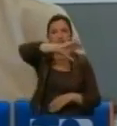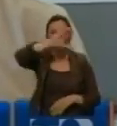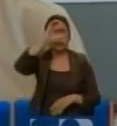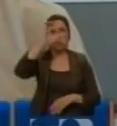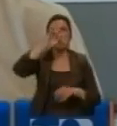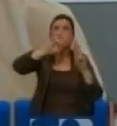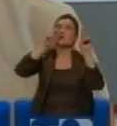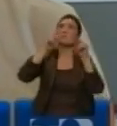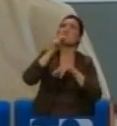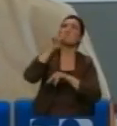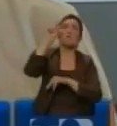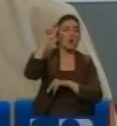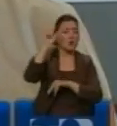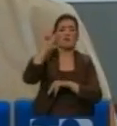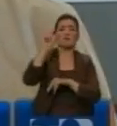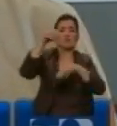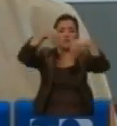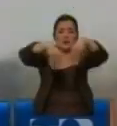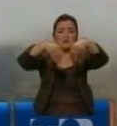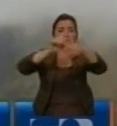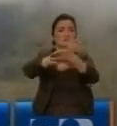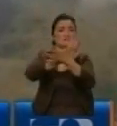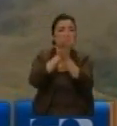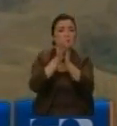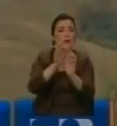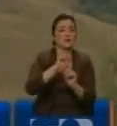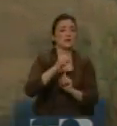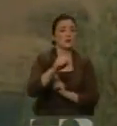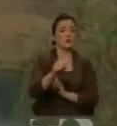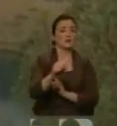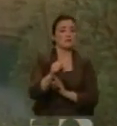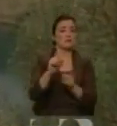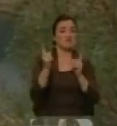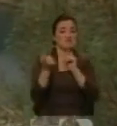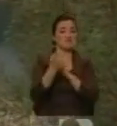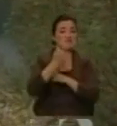con poca nubosidad y ausencia de lluvias. Situación